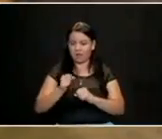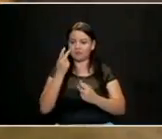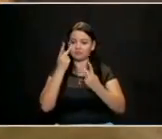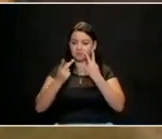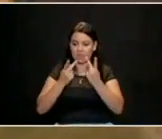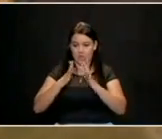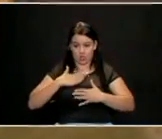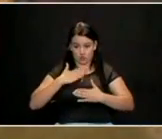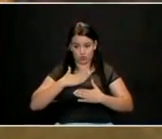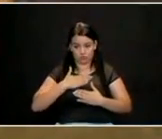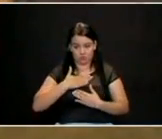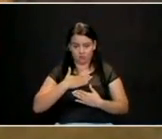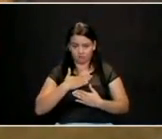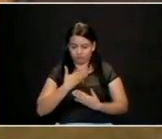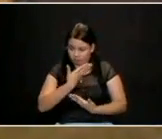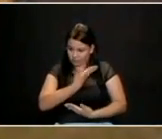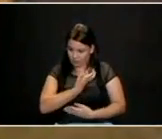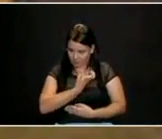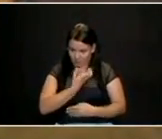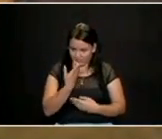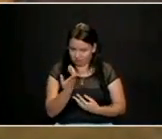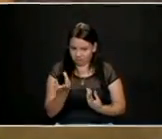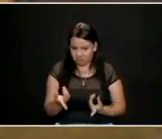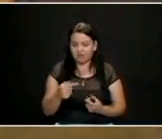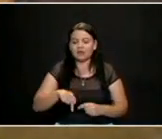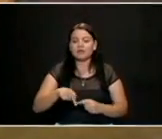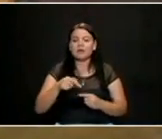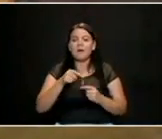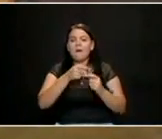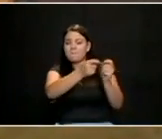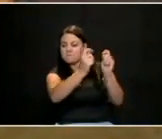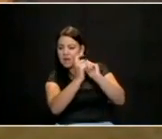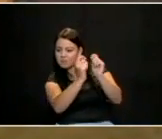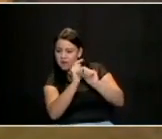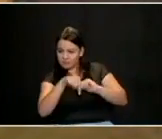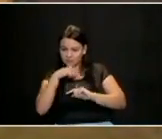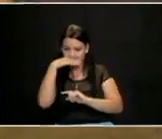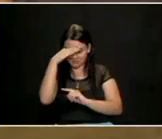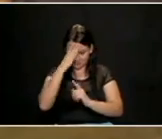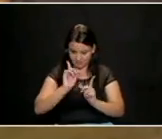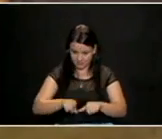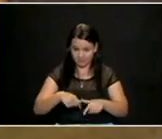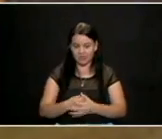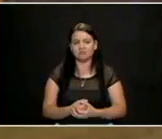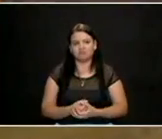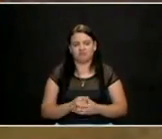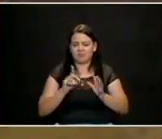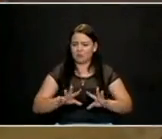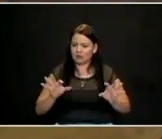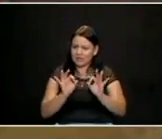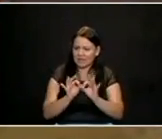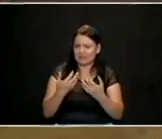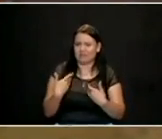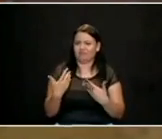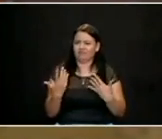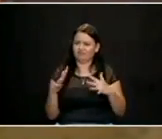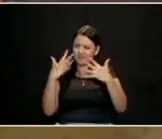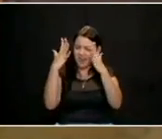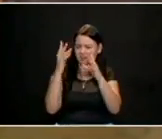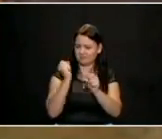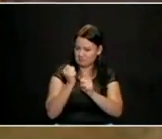tengo dos propósitos fundamentales: atraer inversión y turismo a Medellín. ¿Cómo lo hacemos? Primero con microeventos, es decir, ferias de